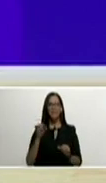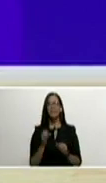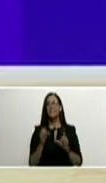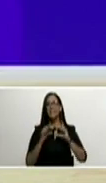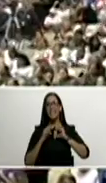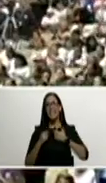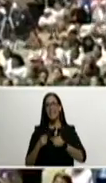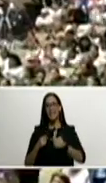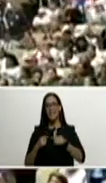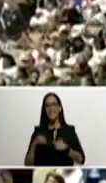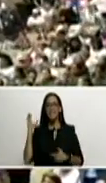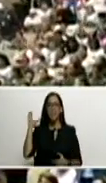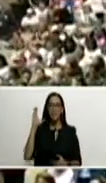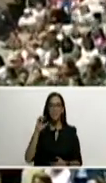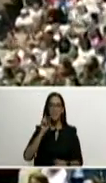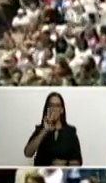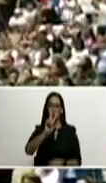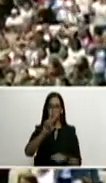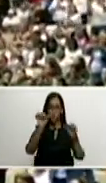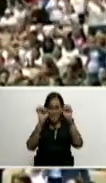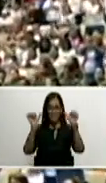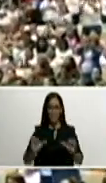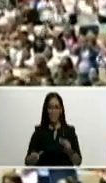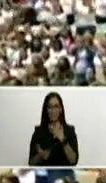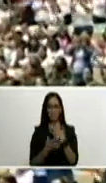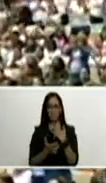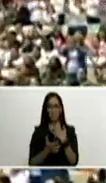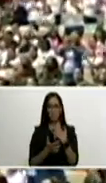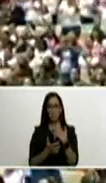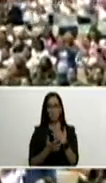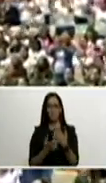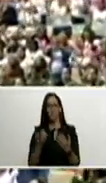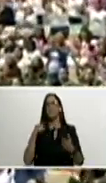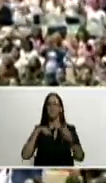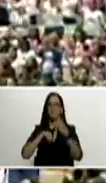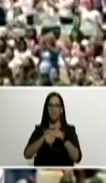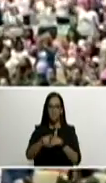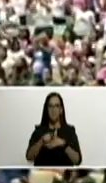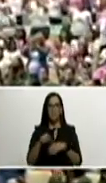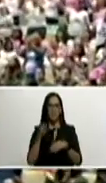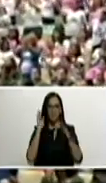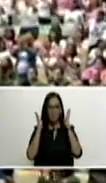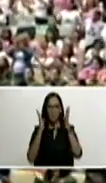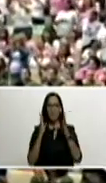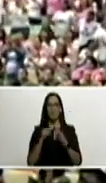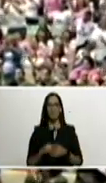de la patria. Dos sistemas tecnológicos para la atención inmediata de la mujer.